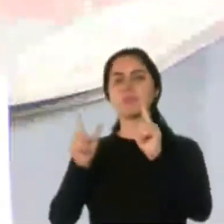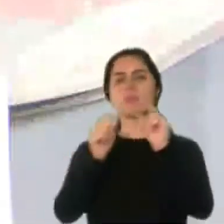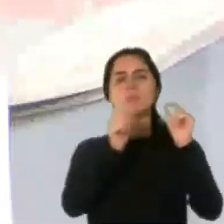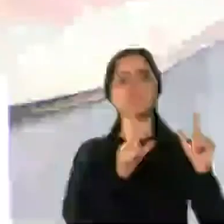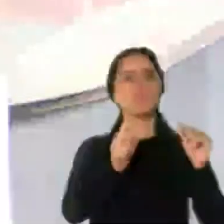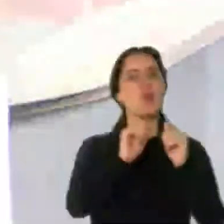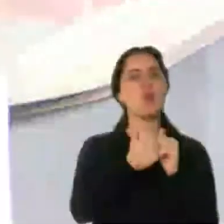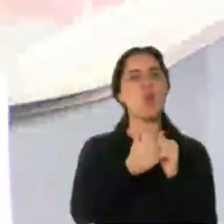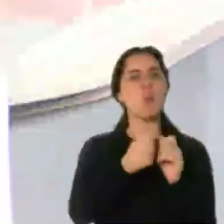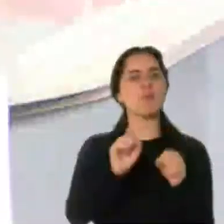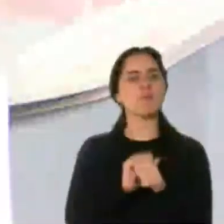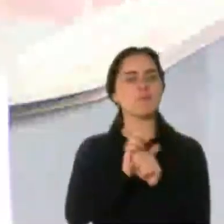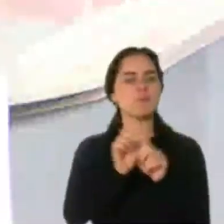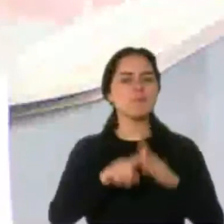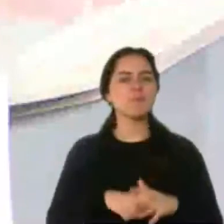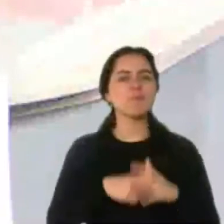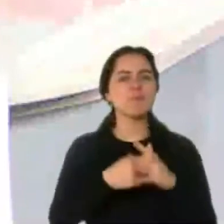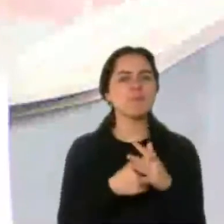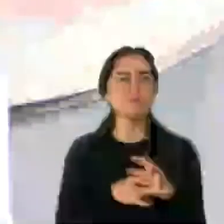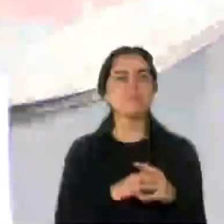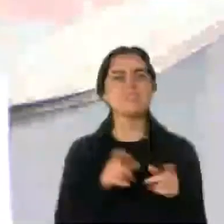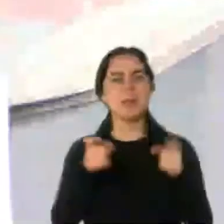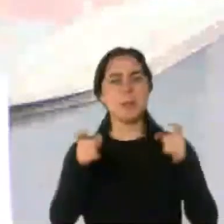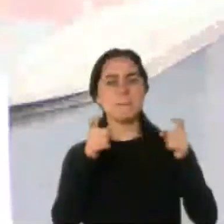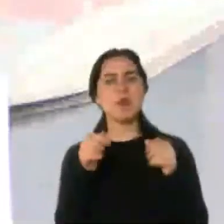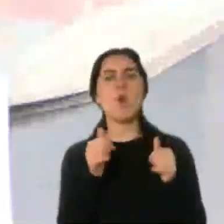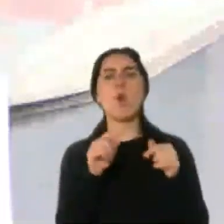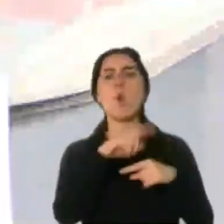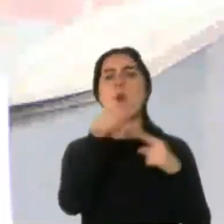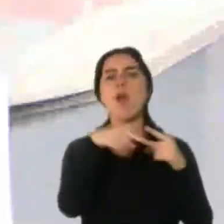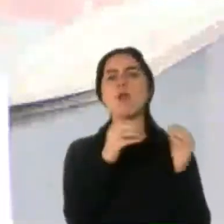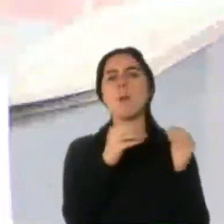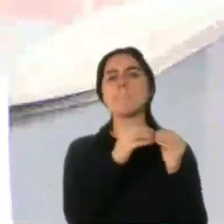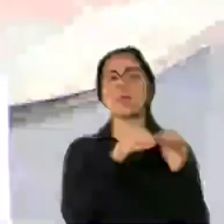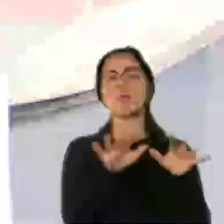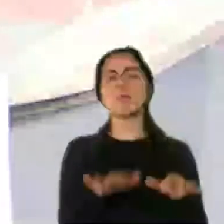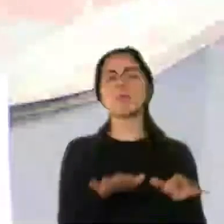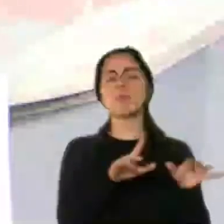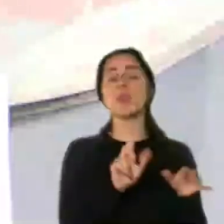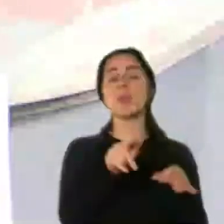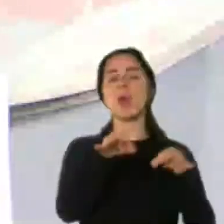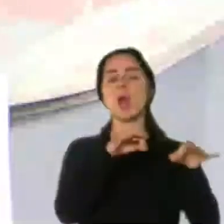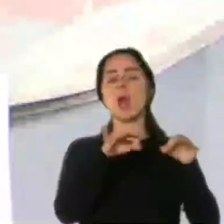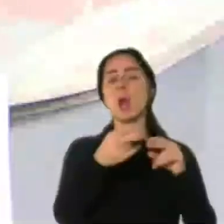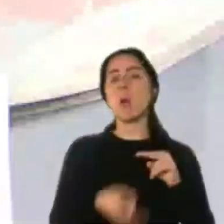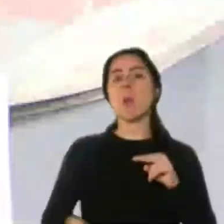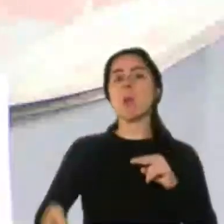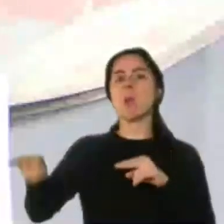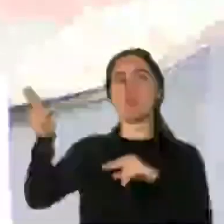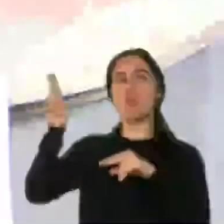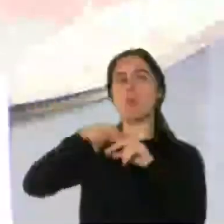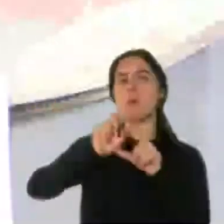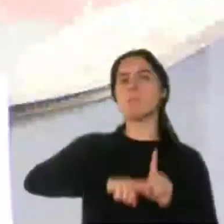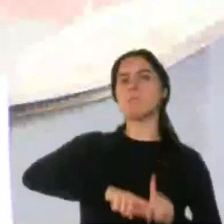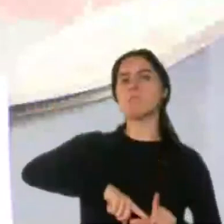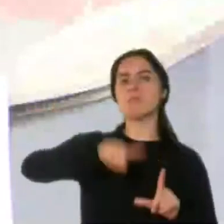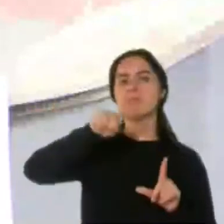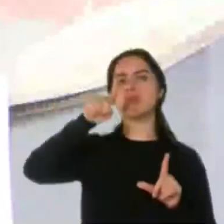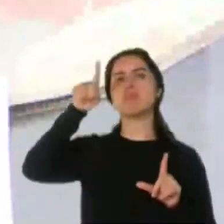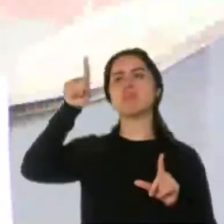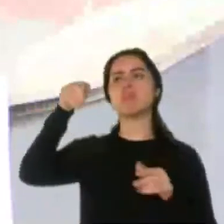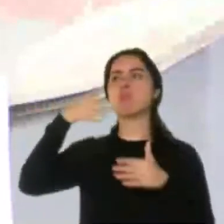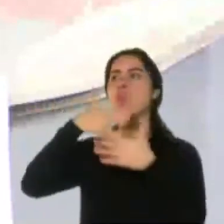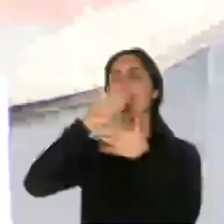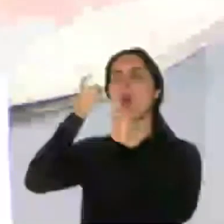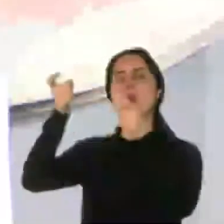de referencia donde estuvo más controlado. Luego pues se hizo alusión a la forma en que pues se ha salido un poco de control,